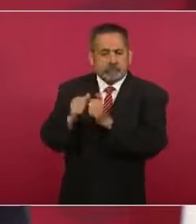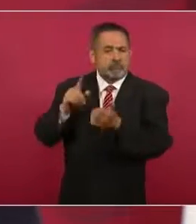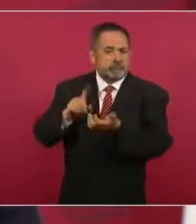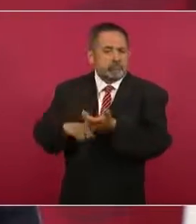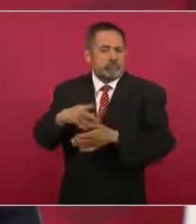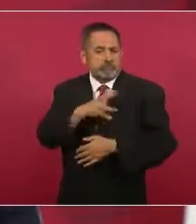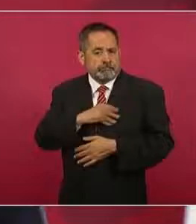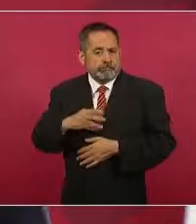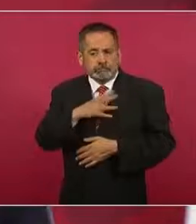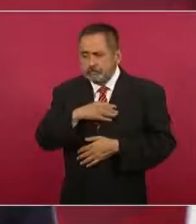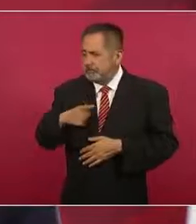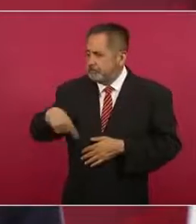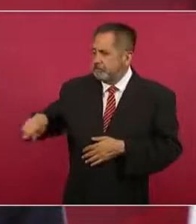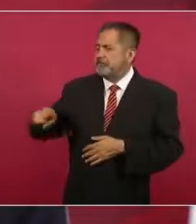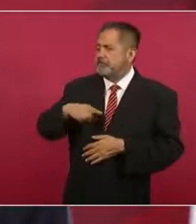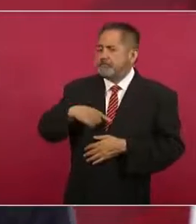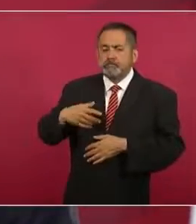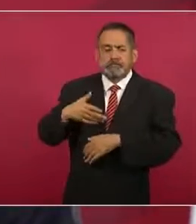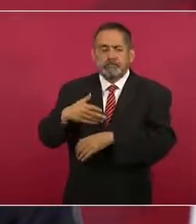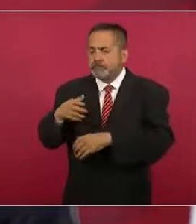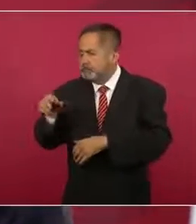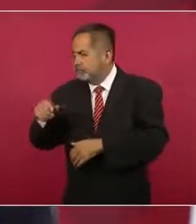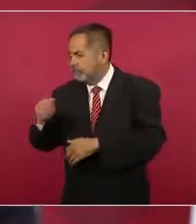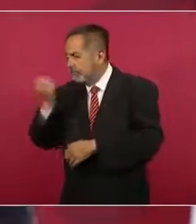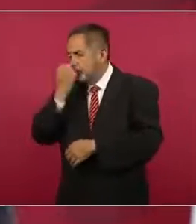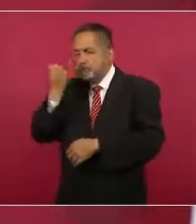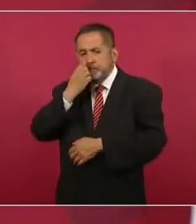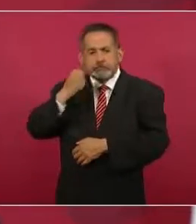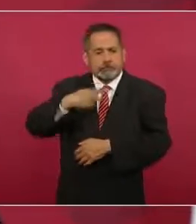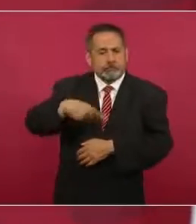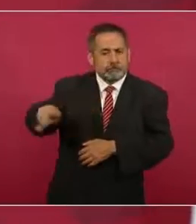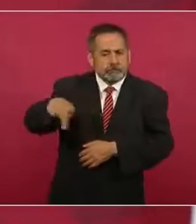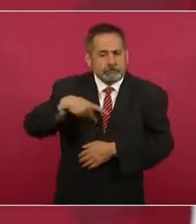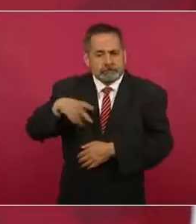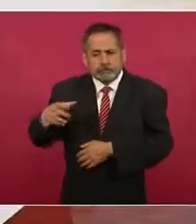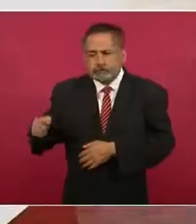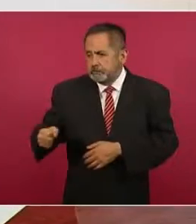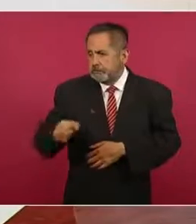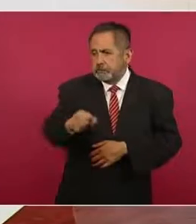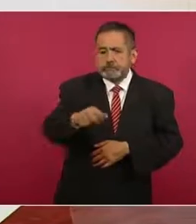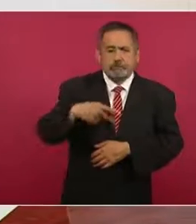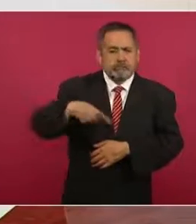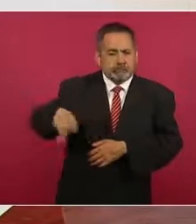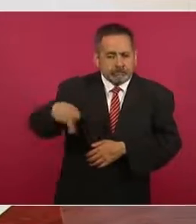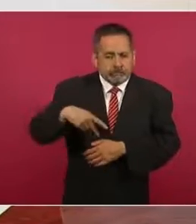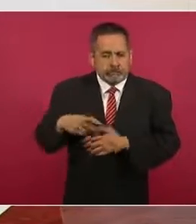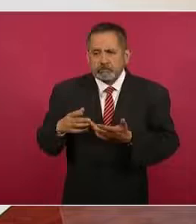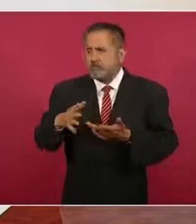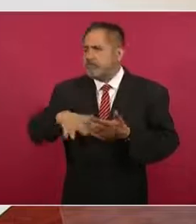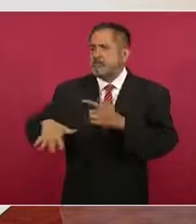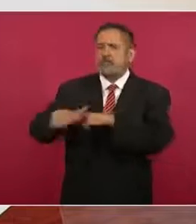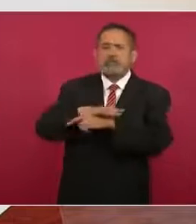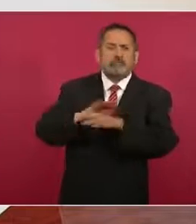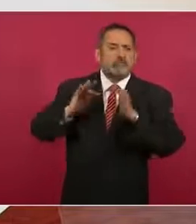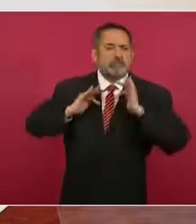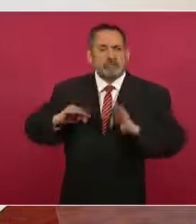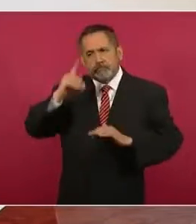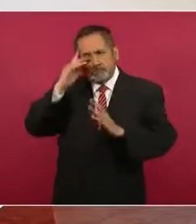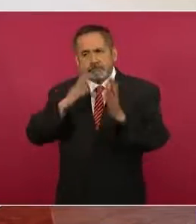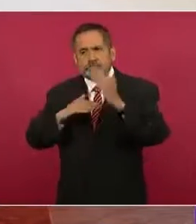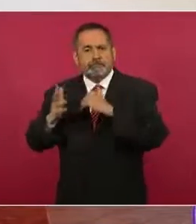hijos a la escuela o tengan mejores condiciones para su